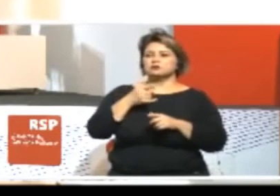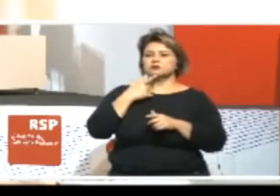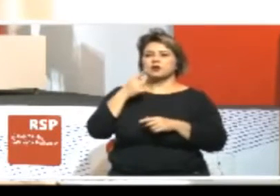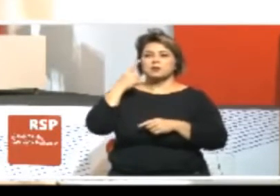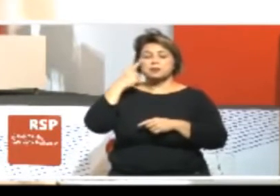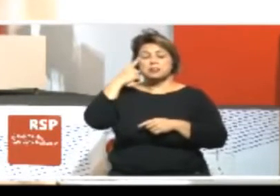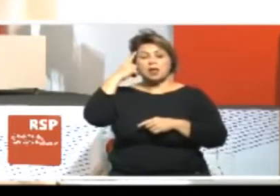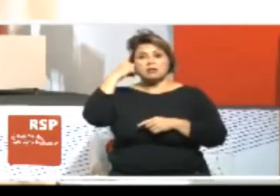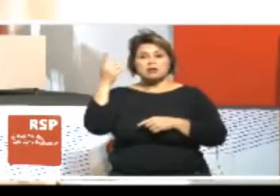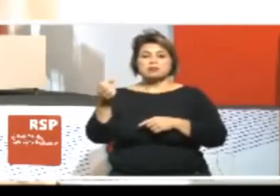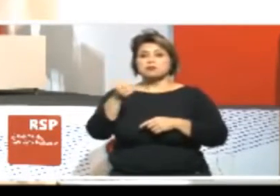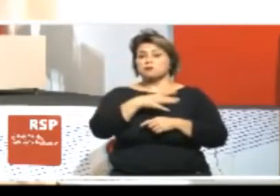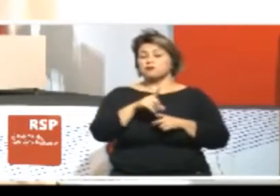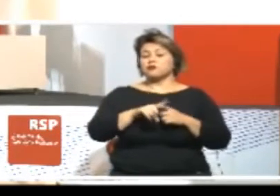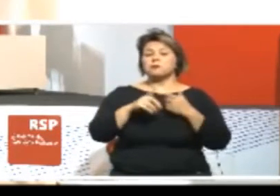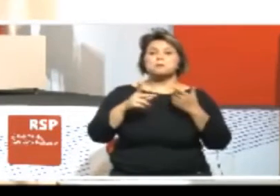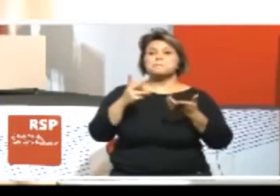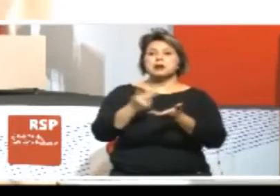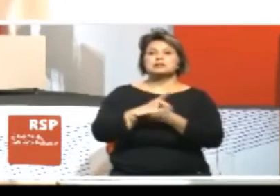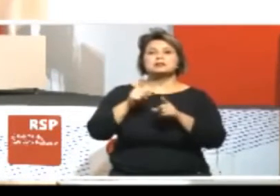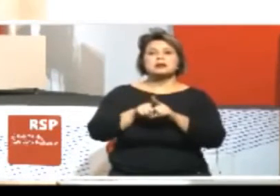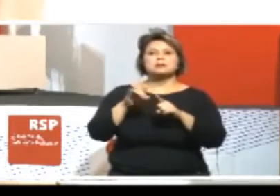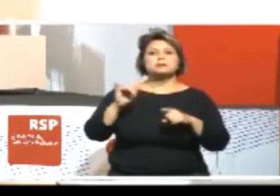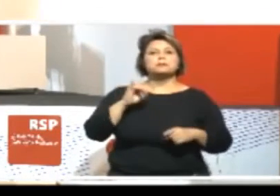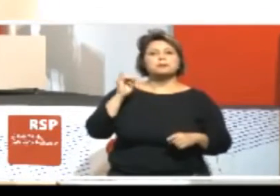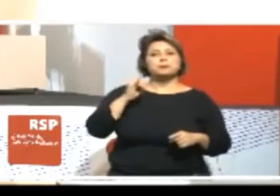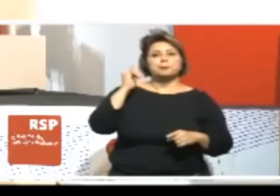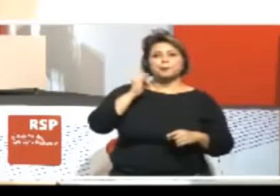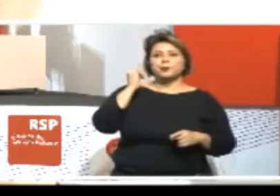Sin embargo, es importante